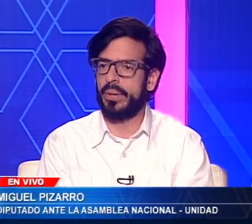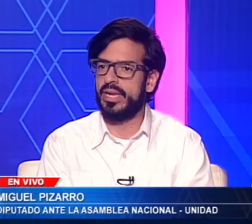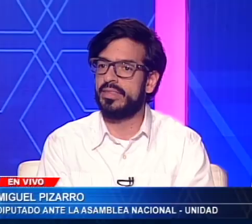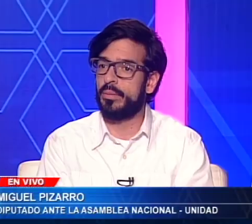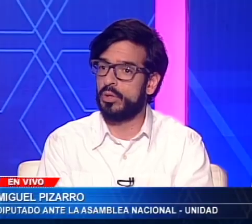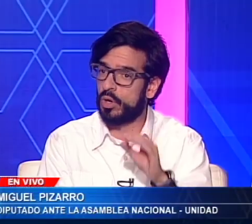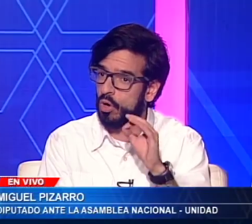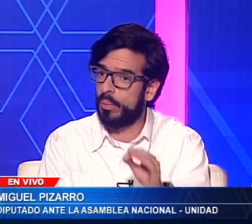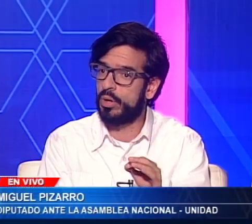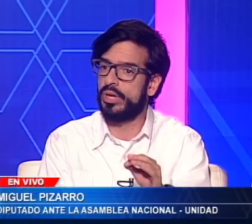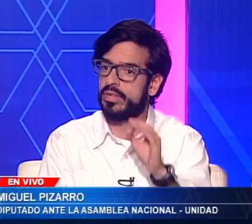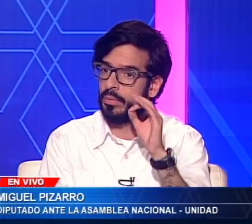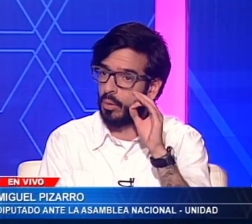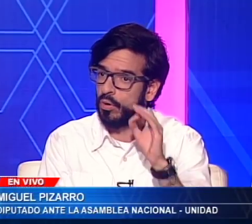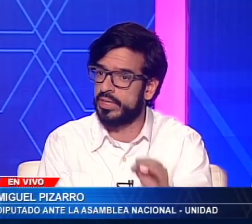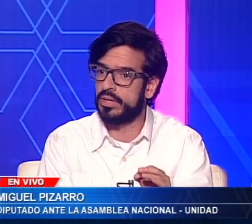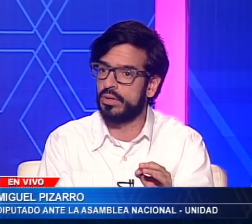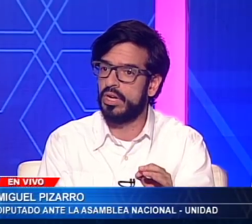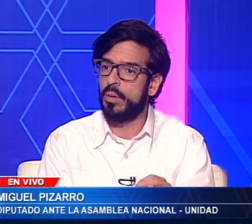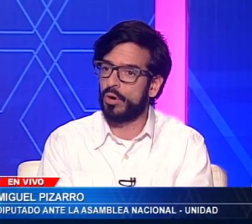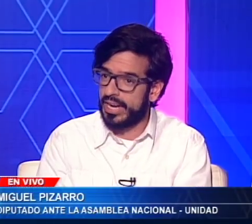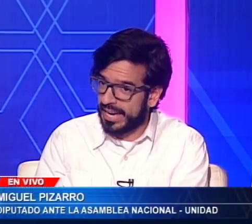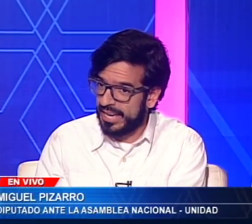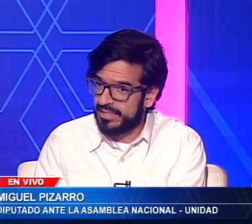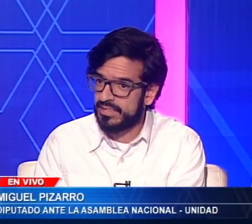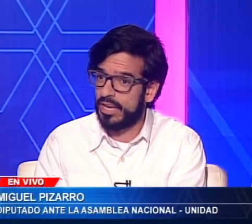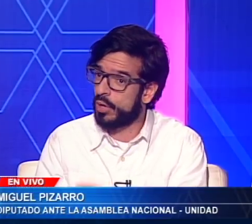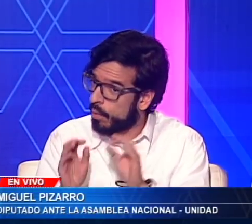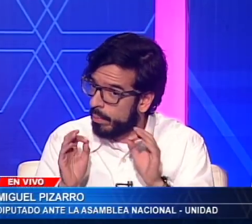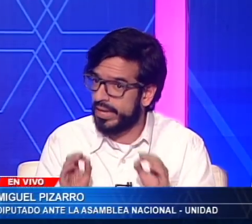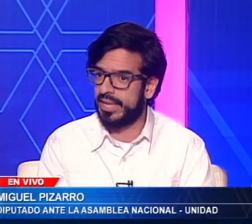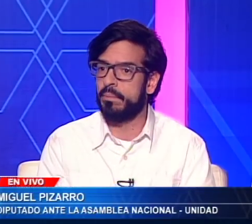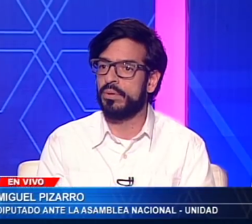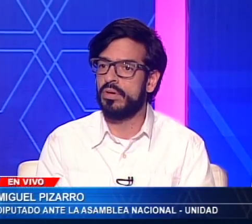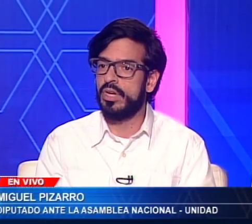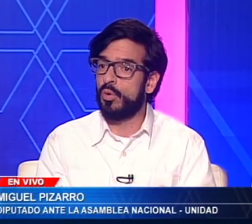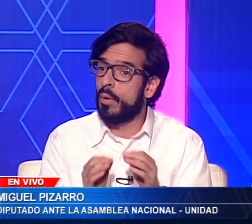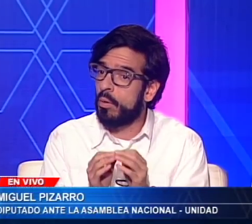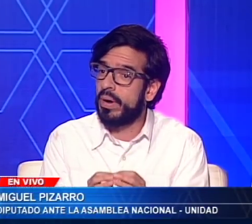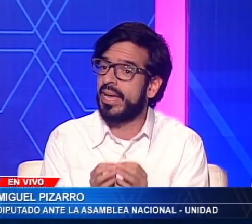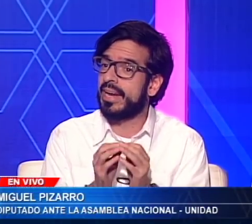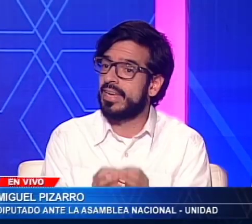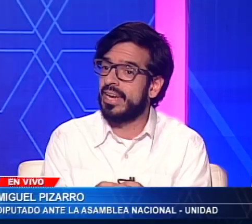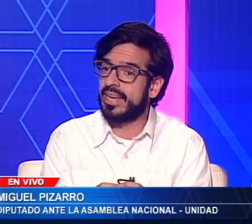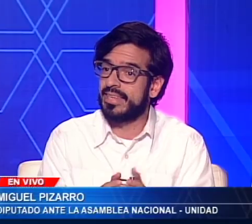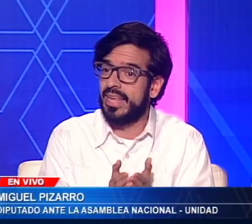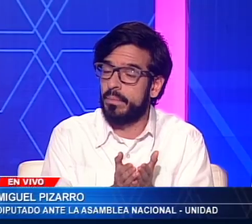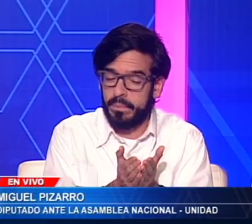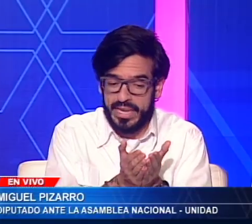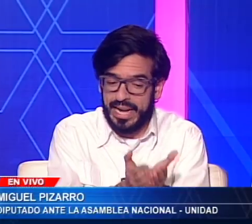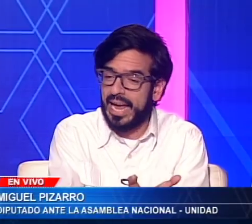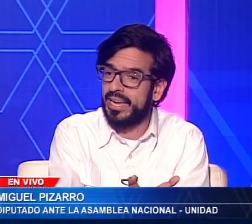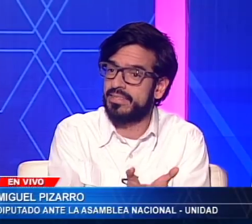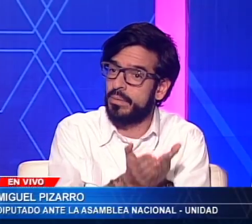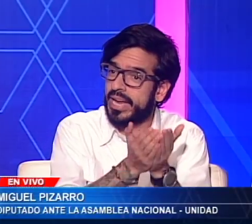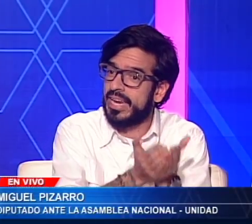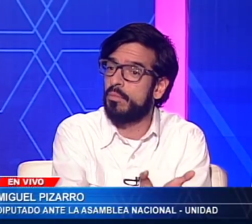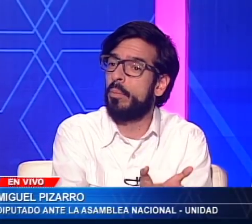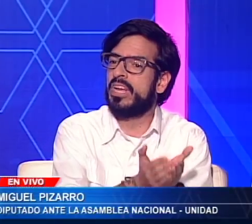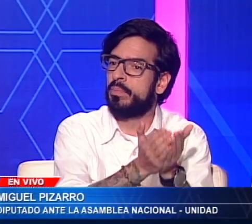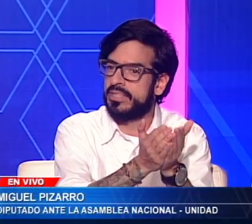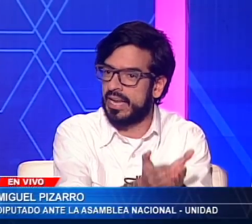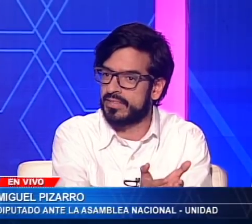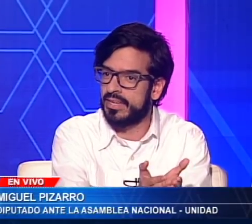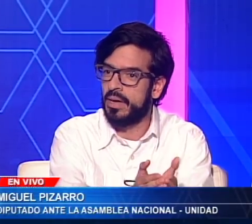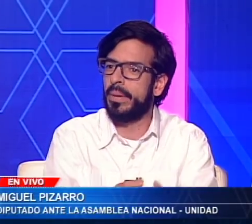meter este país en términos económicos y en términos políticos. Porque la crisis es una bomba de tiempo, una bomba que requiere que se le den drenajes y